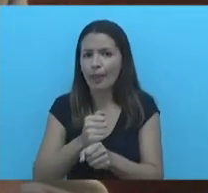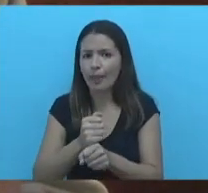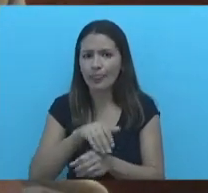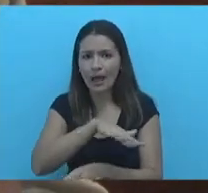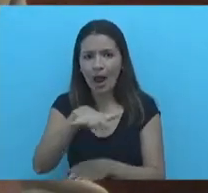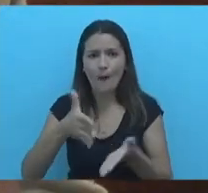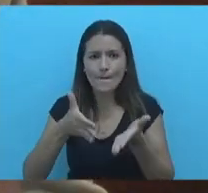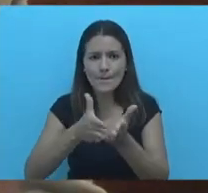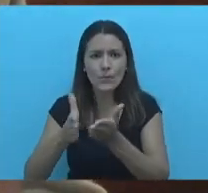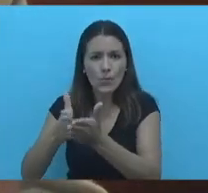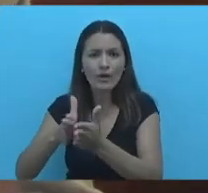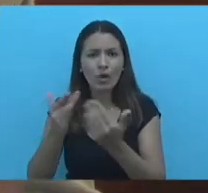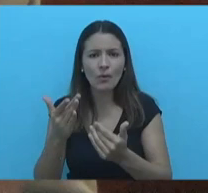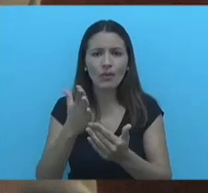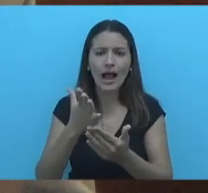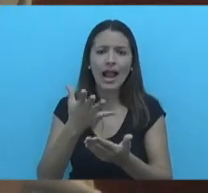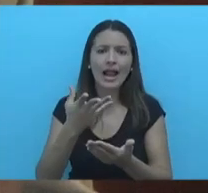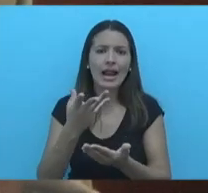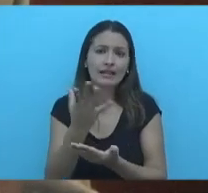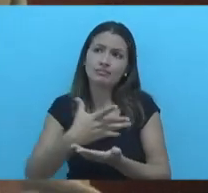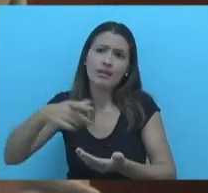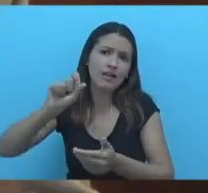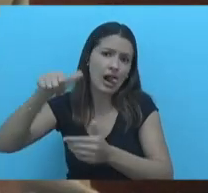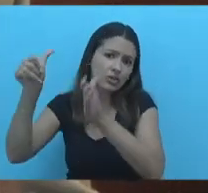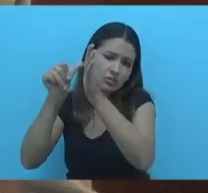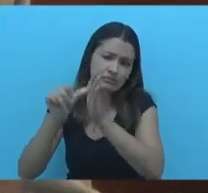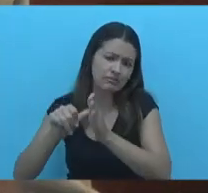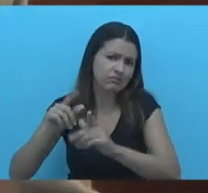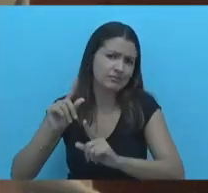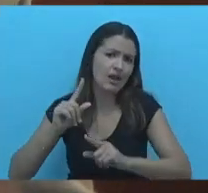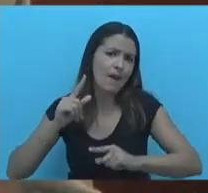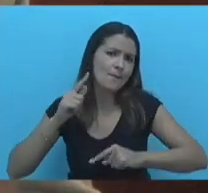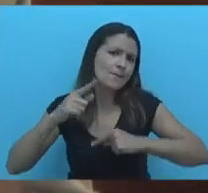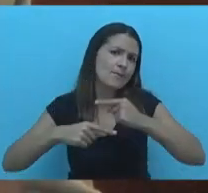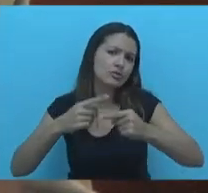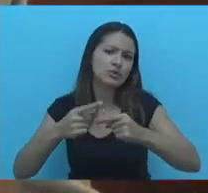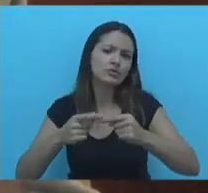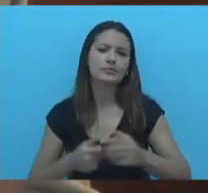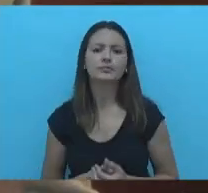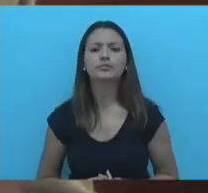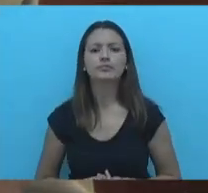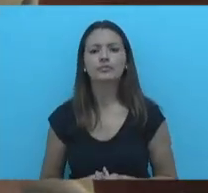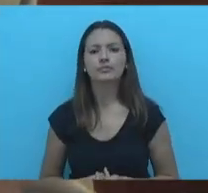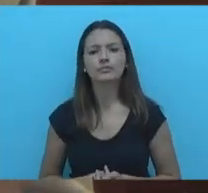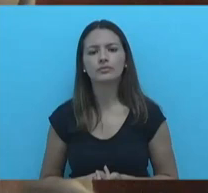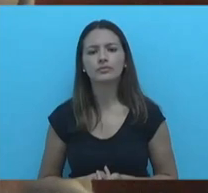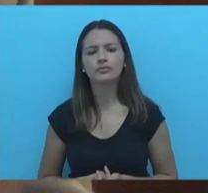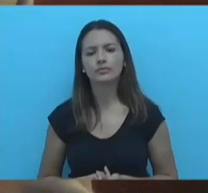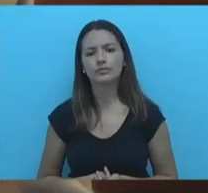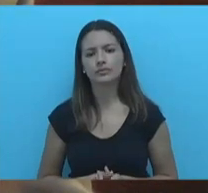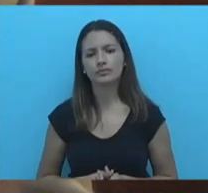un proceso, por supuesto, que caracterizó esa primera mitad del siglo XX,